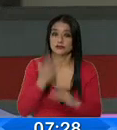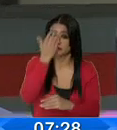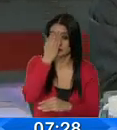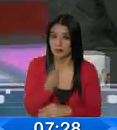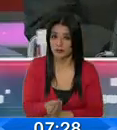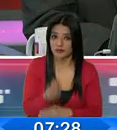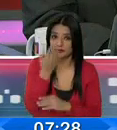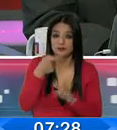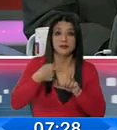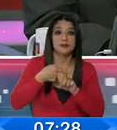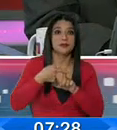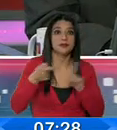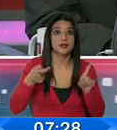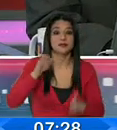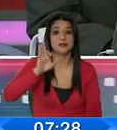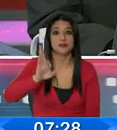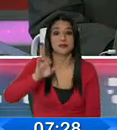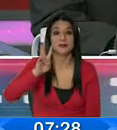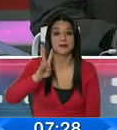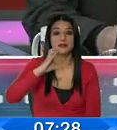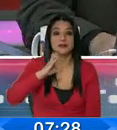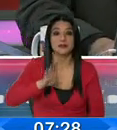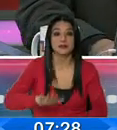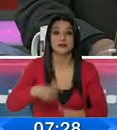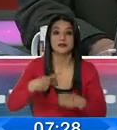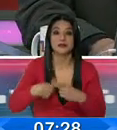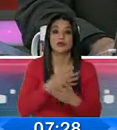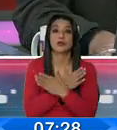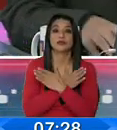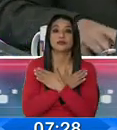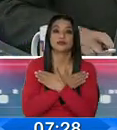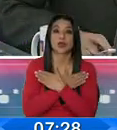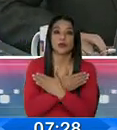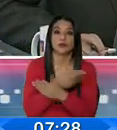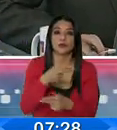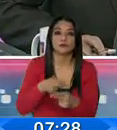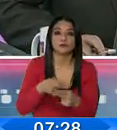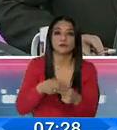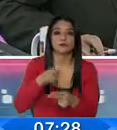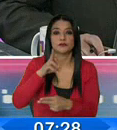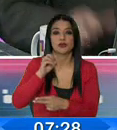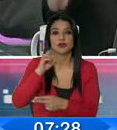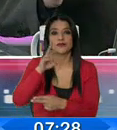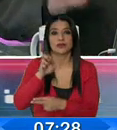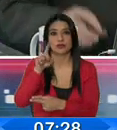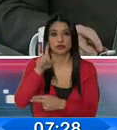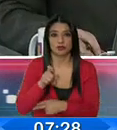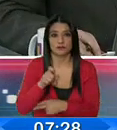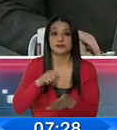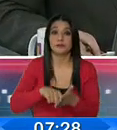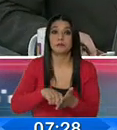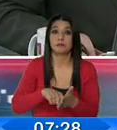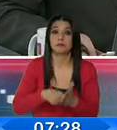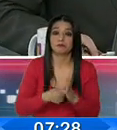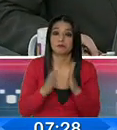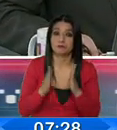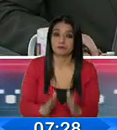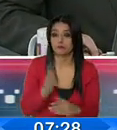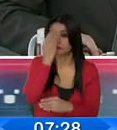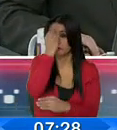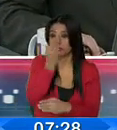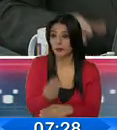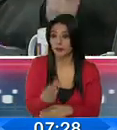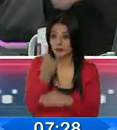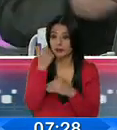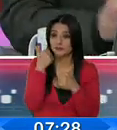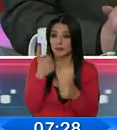el estudio central de Televicentro en la ciudad de Quito, le saluda Roberto Álvarez Vandenberg. Señor Contralor, entremos a materia, un gran día para usted, una buena